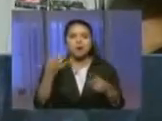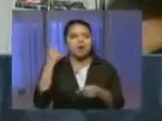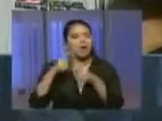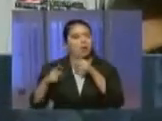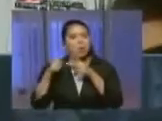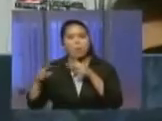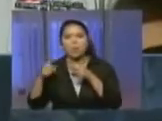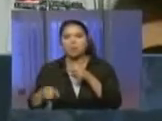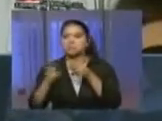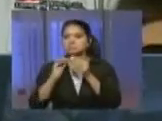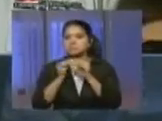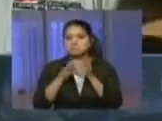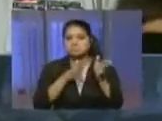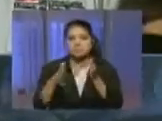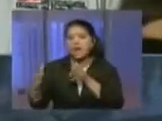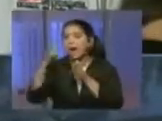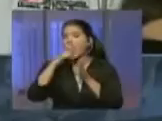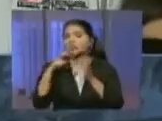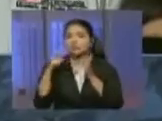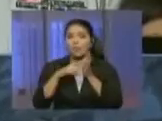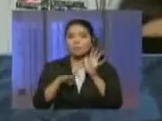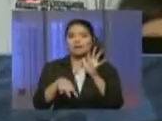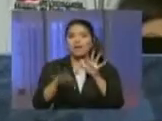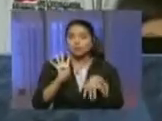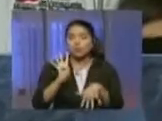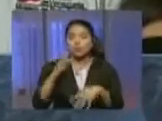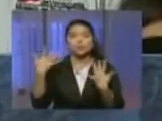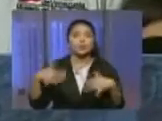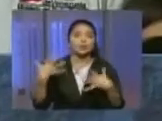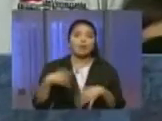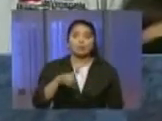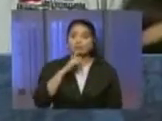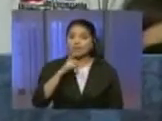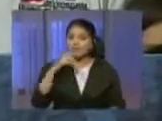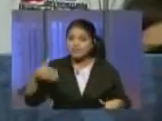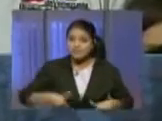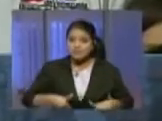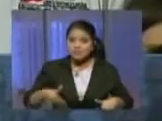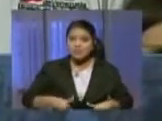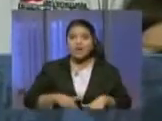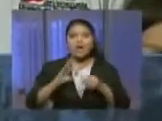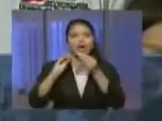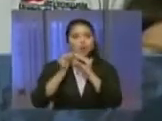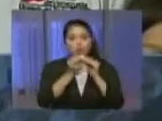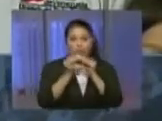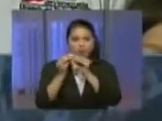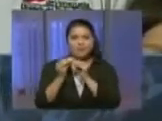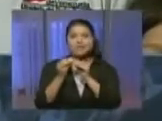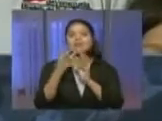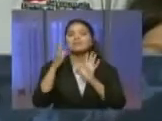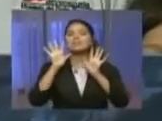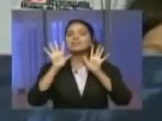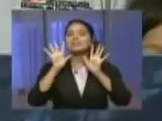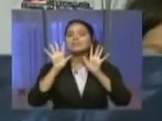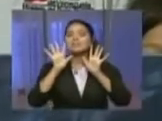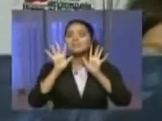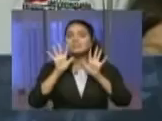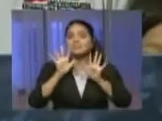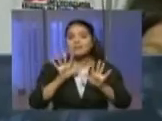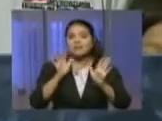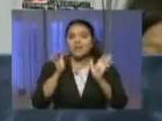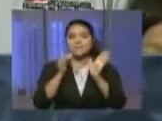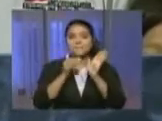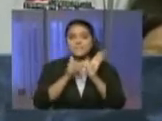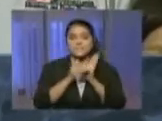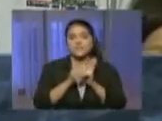la inversión en el año 2014 nos costó levantar rehabilitamos 10981